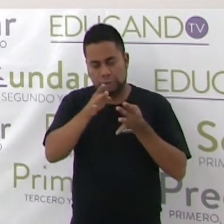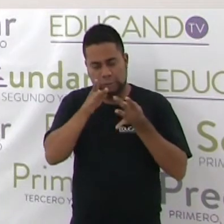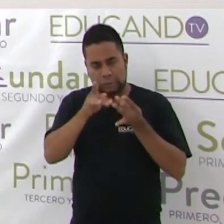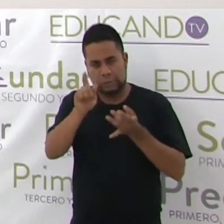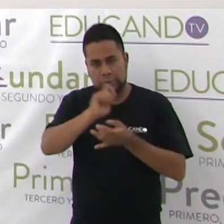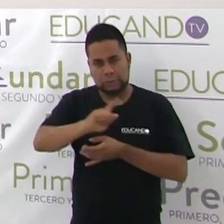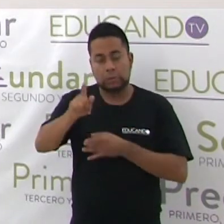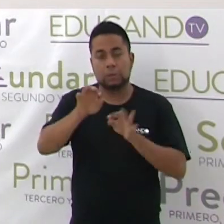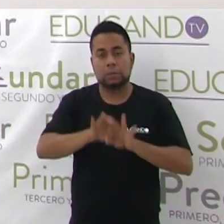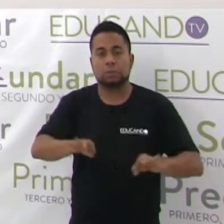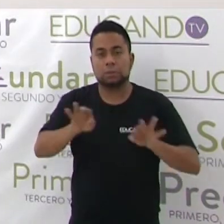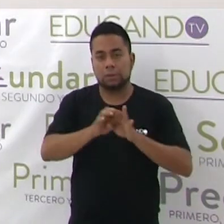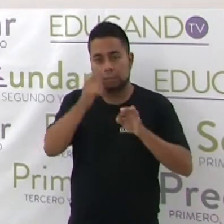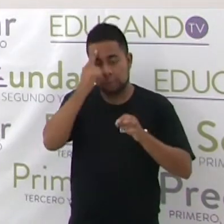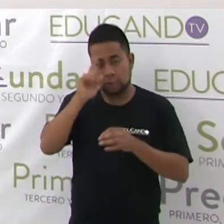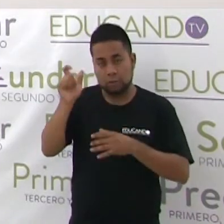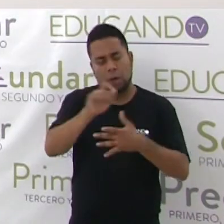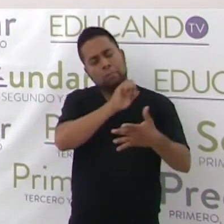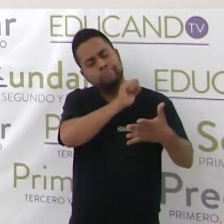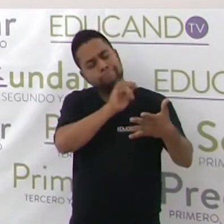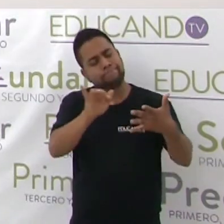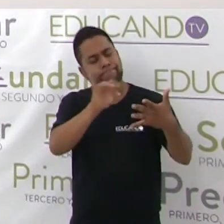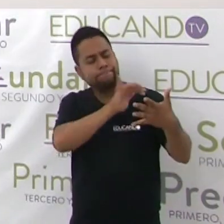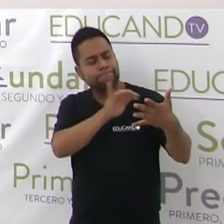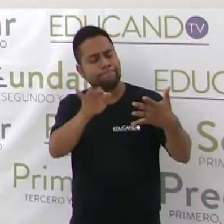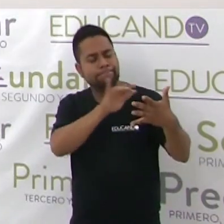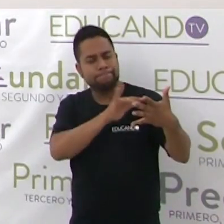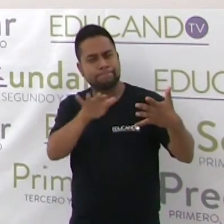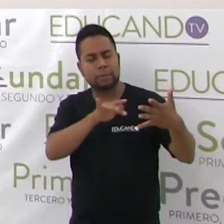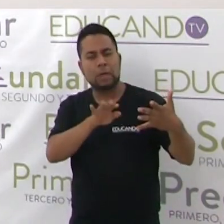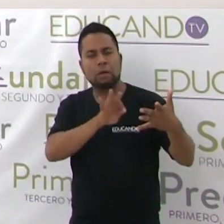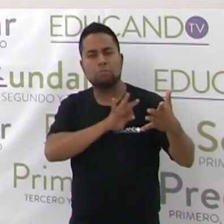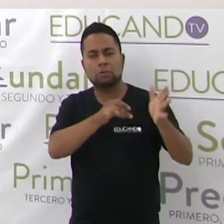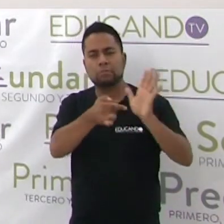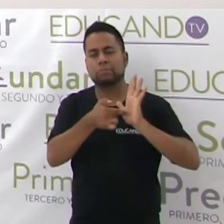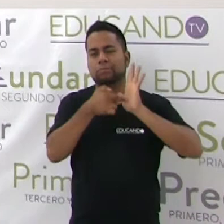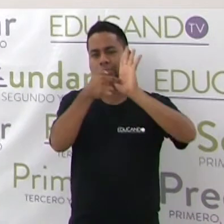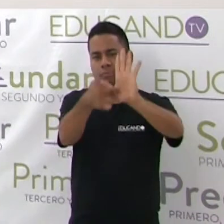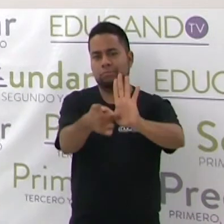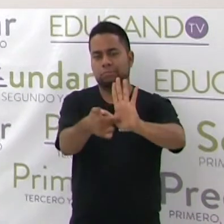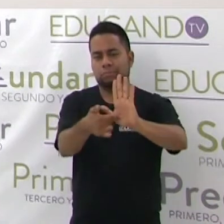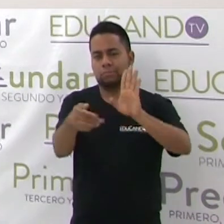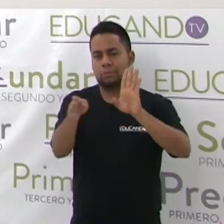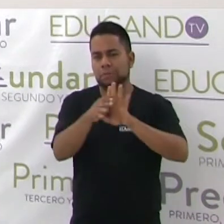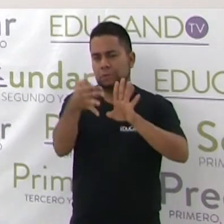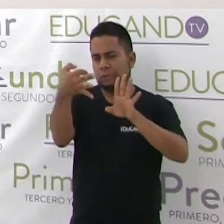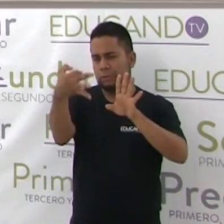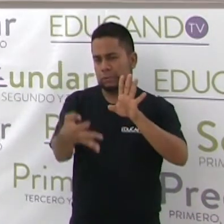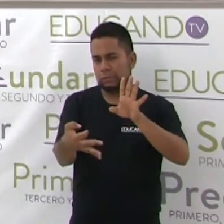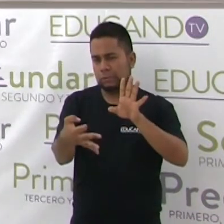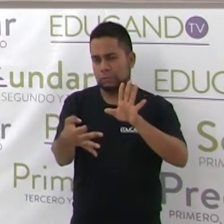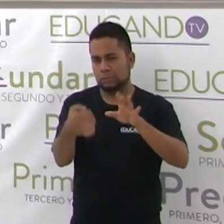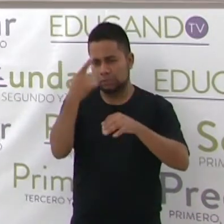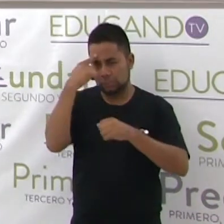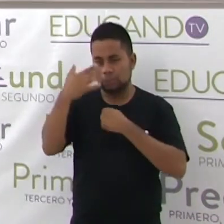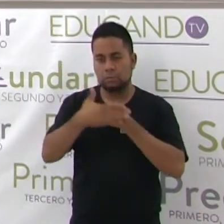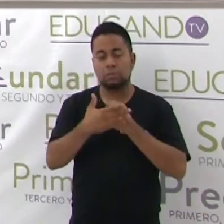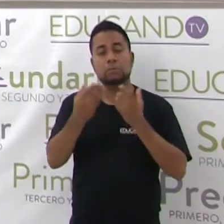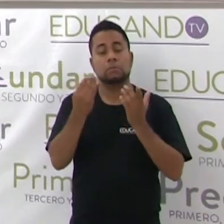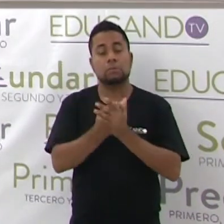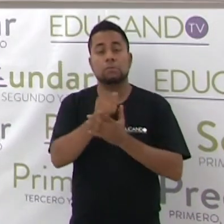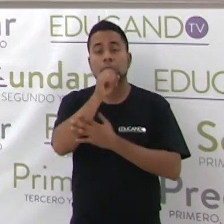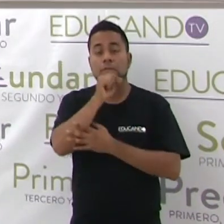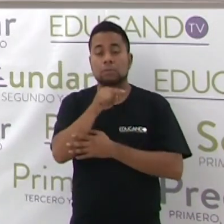relevante para que nuestro texto argumentativo lo podamos presentar de manera correcta. En la siguiente sesión